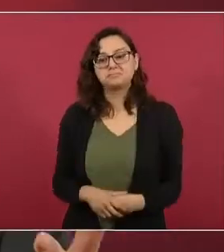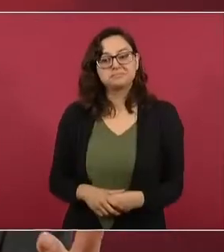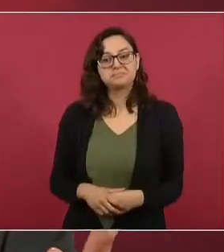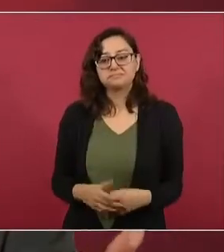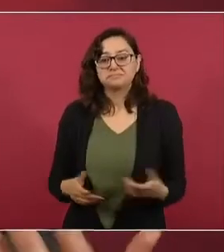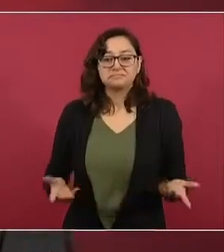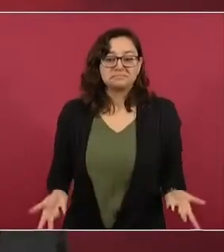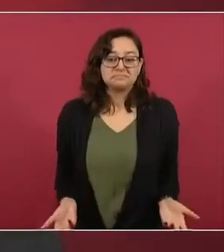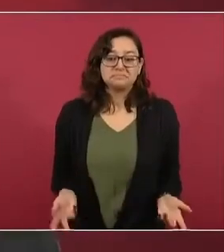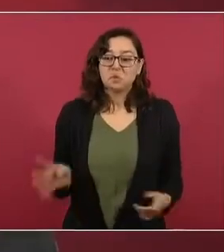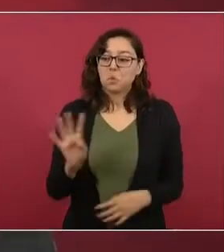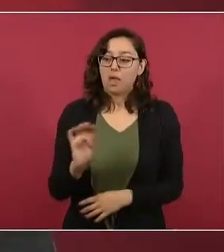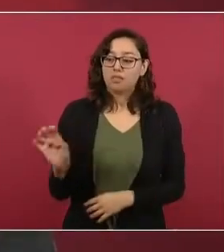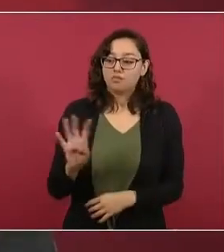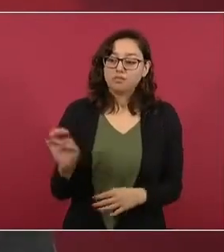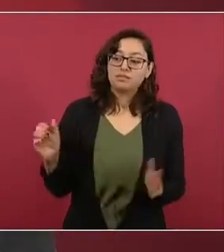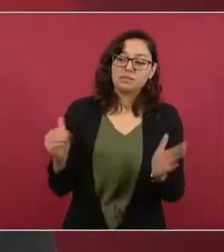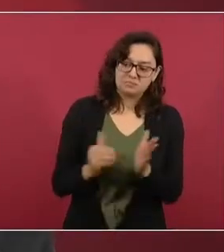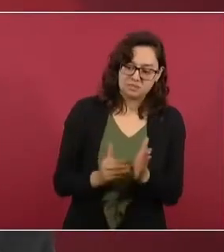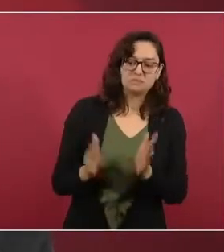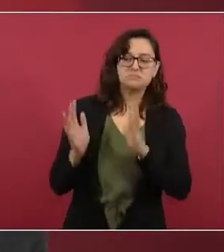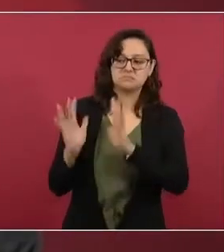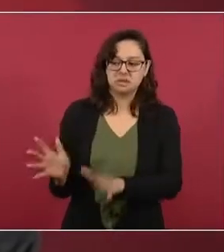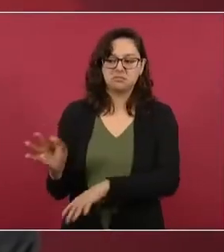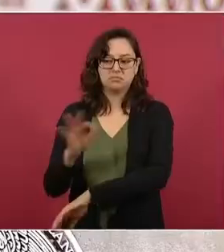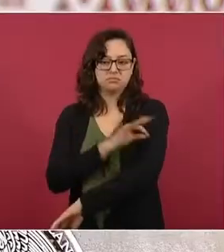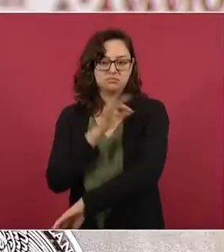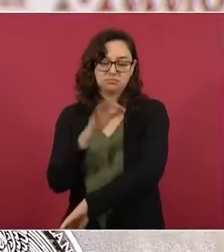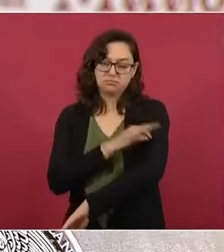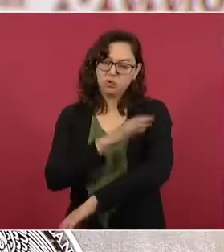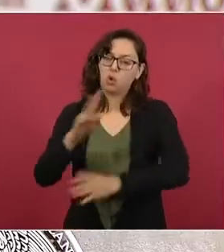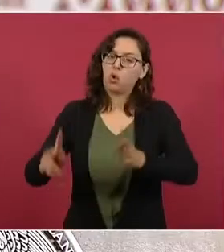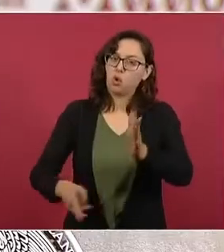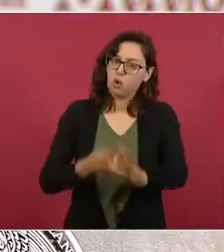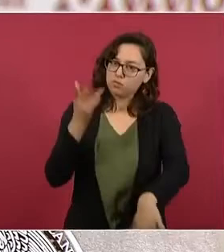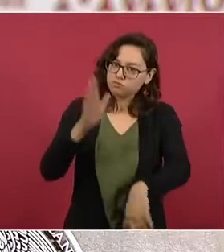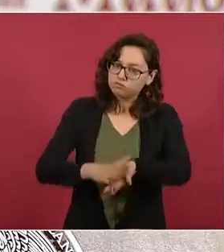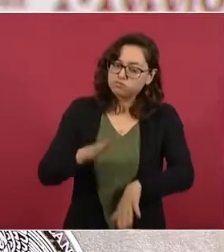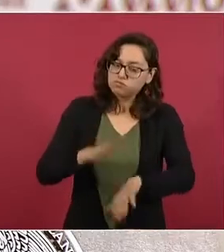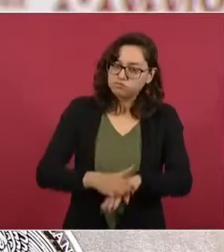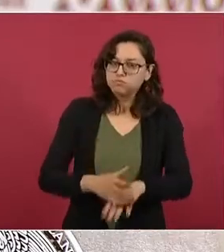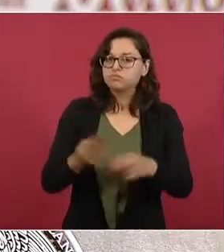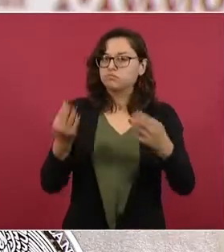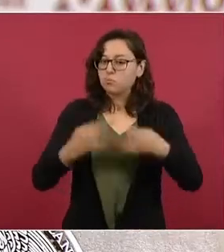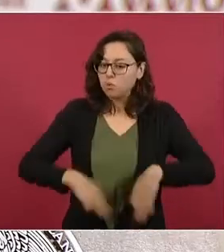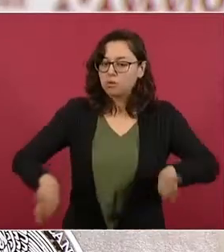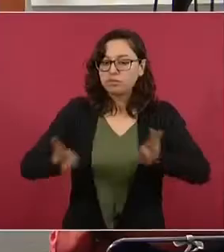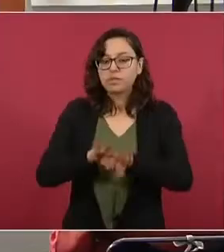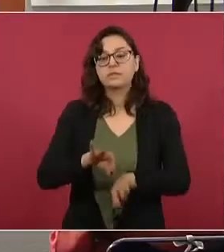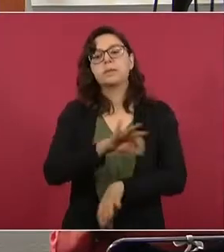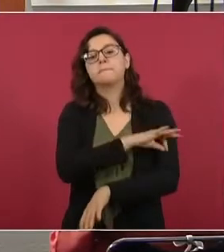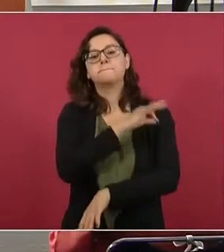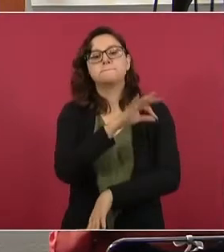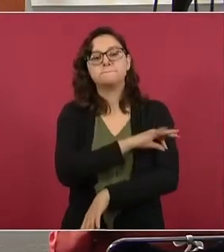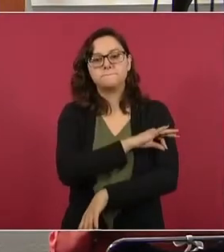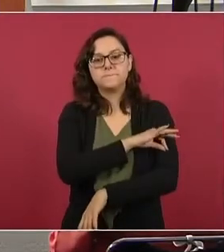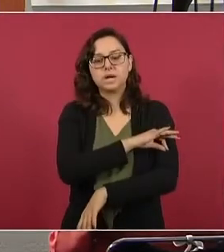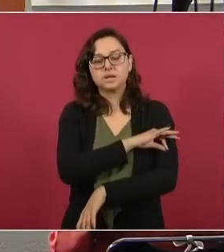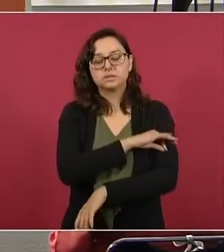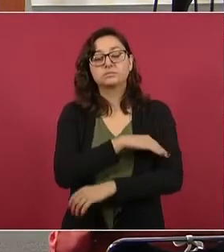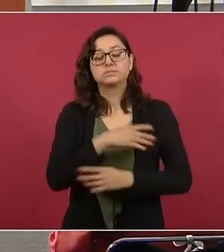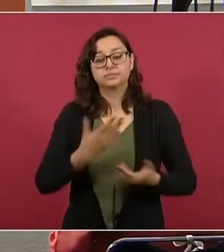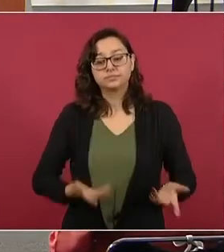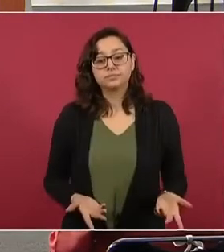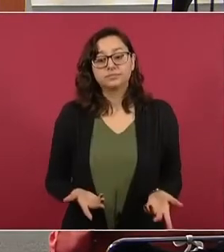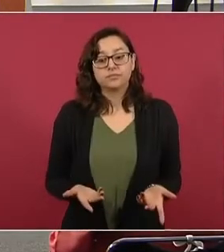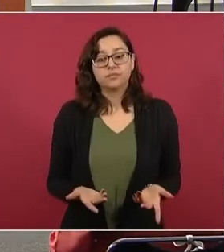también reiteramos, quien tiene esas características que se vacune. Finalmente llegamos al momento en